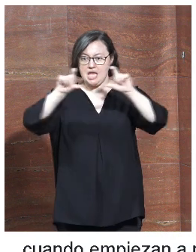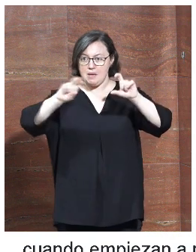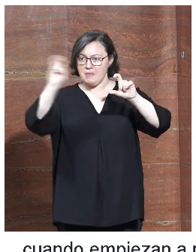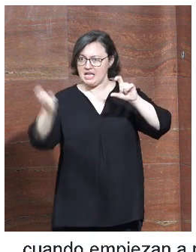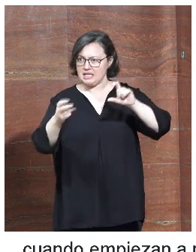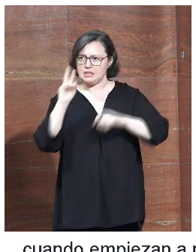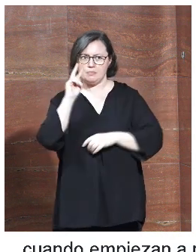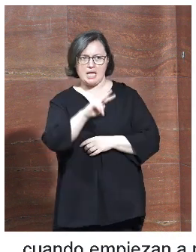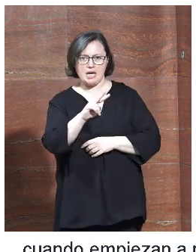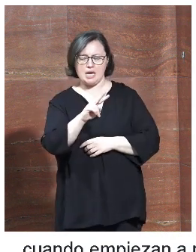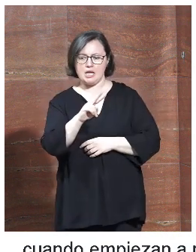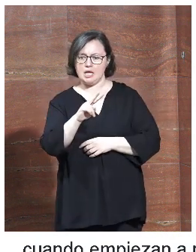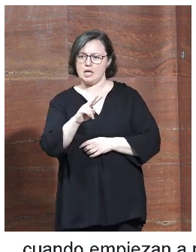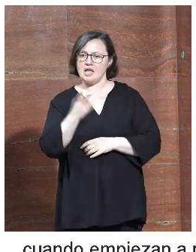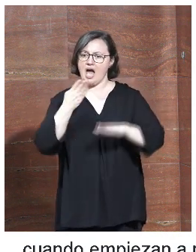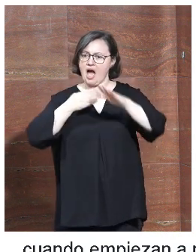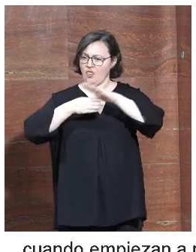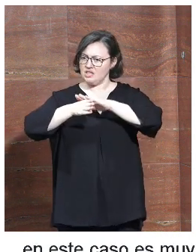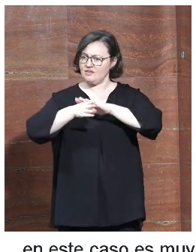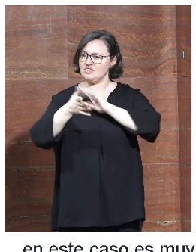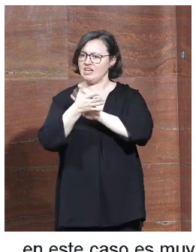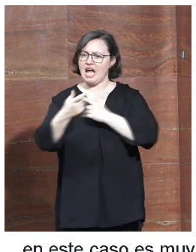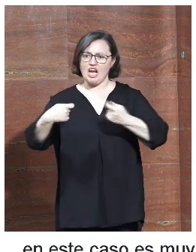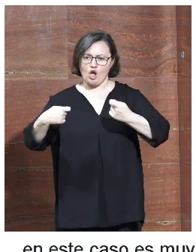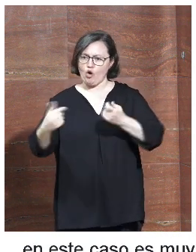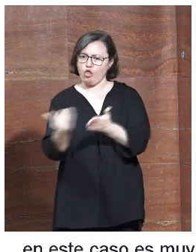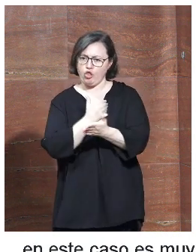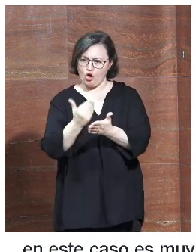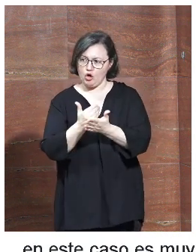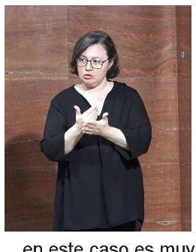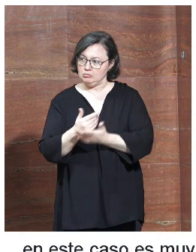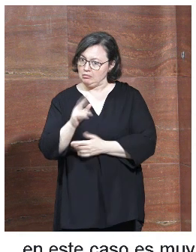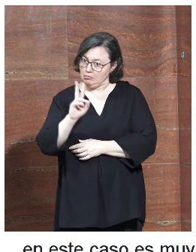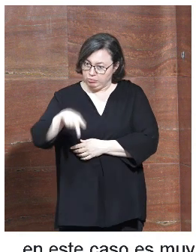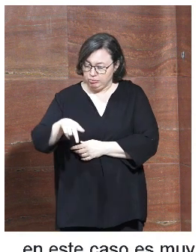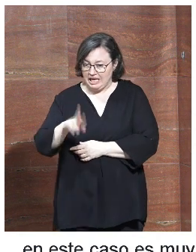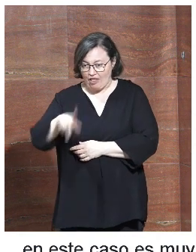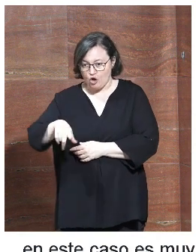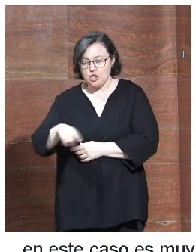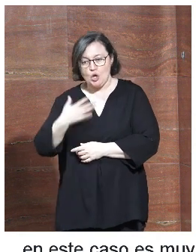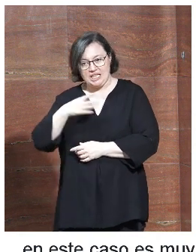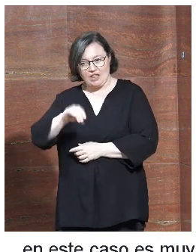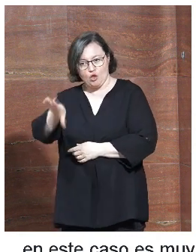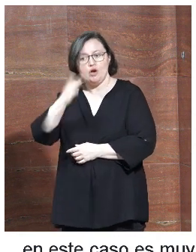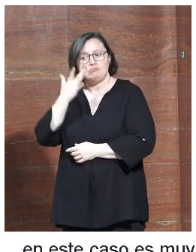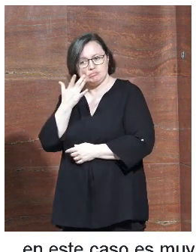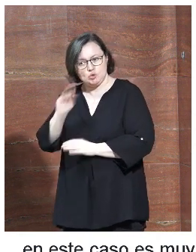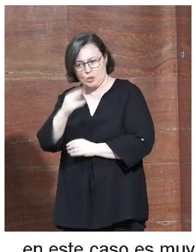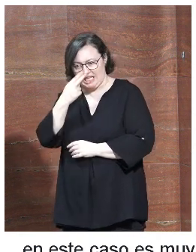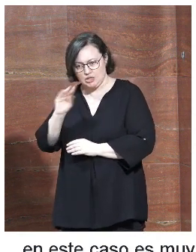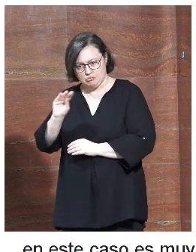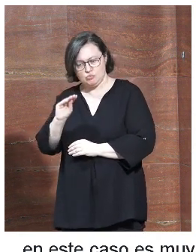que ven en la accesibilidad un negocio, y en parte lo es, y es legítimo que lo sea.